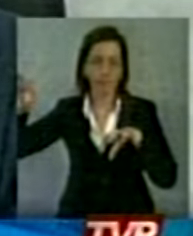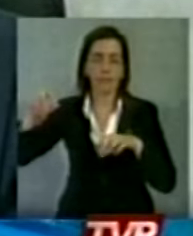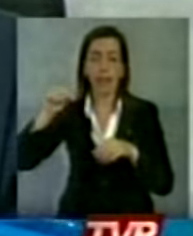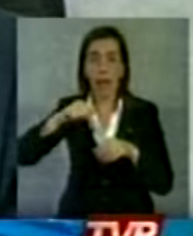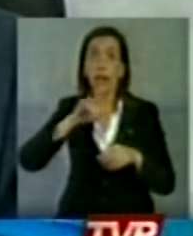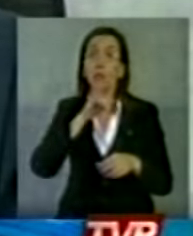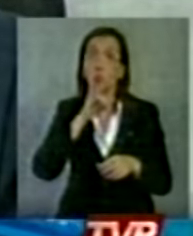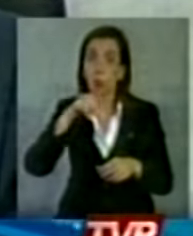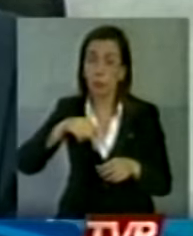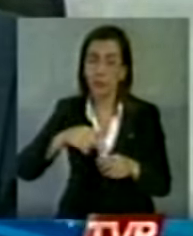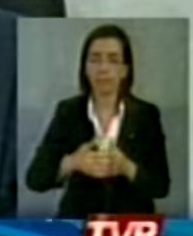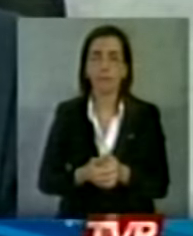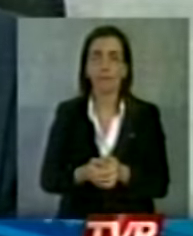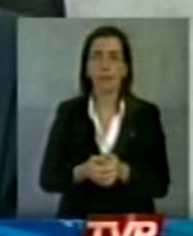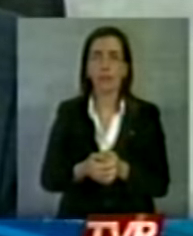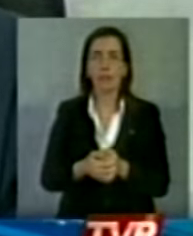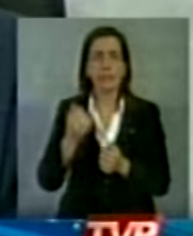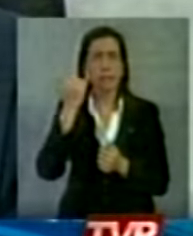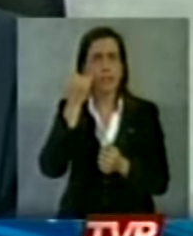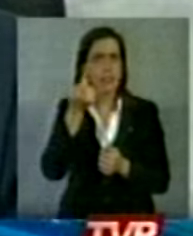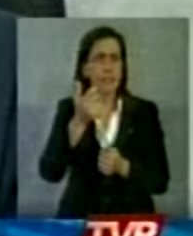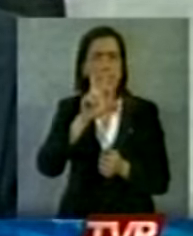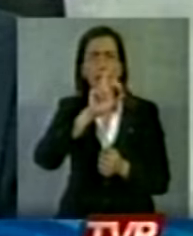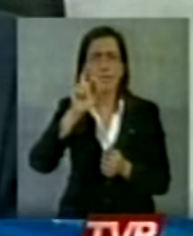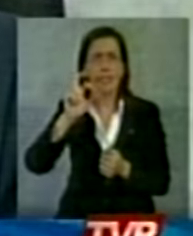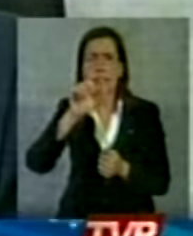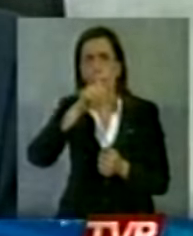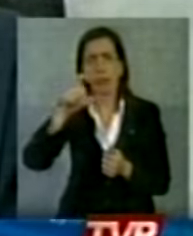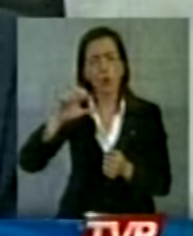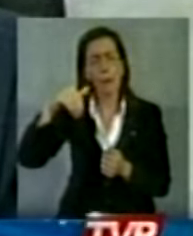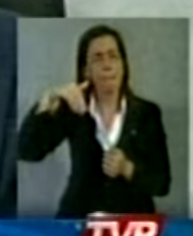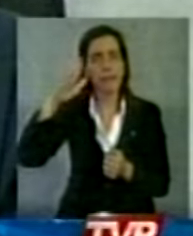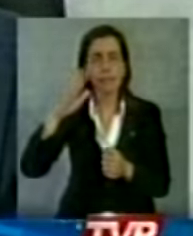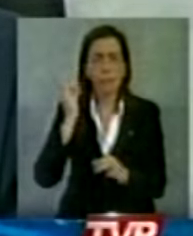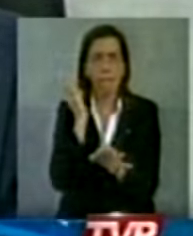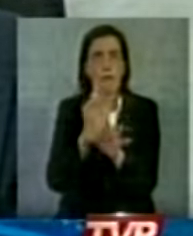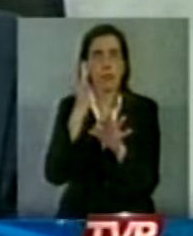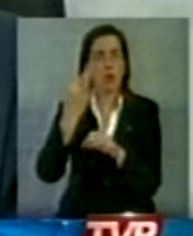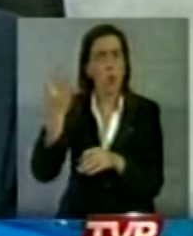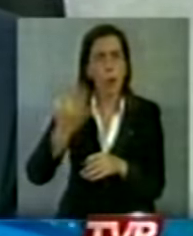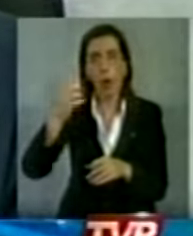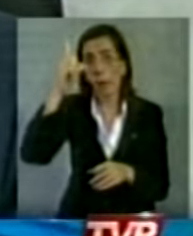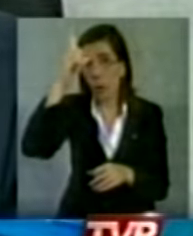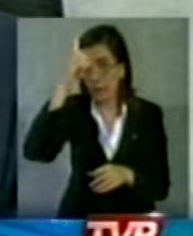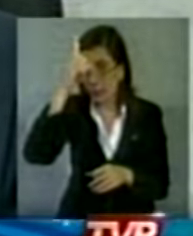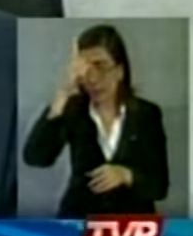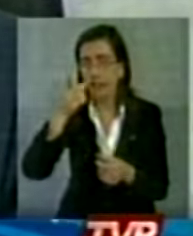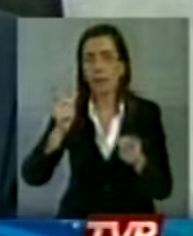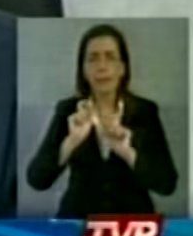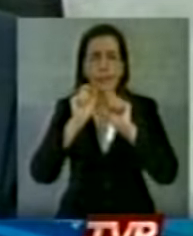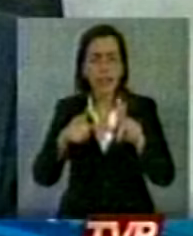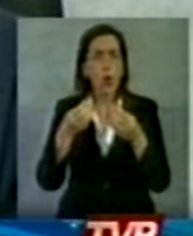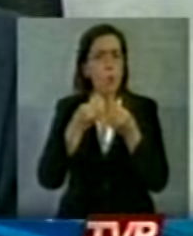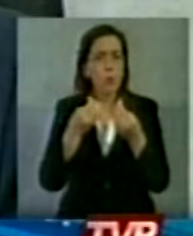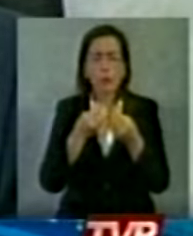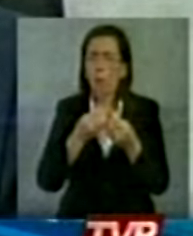en nuestra provincia, con más de 300 hombres altamente profesionalizados y equipamiento